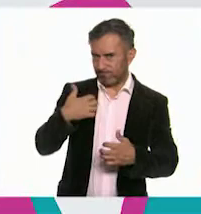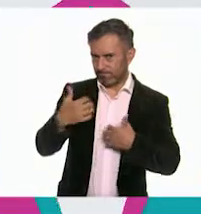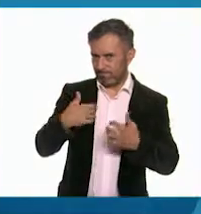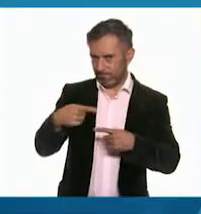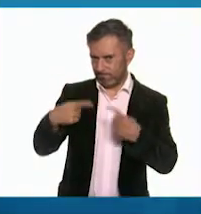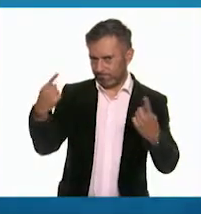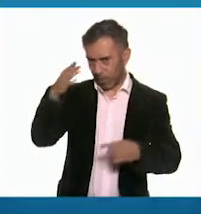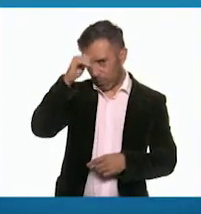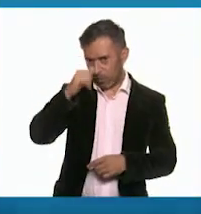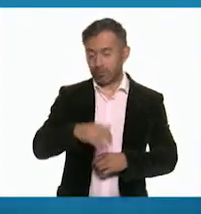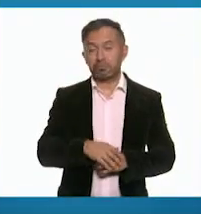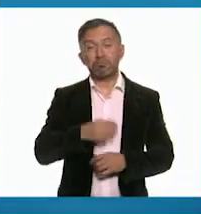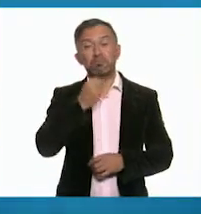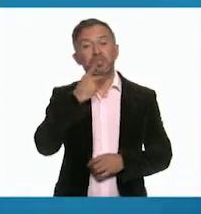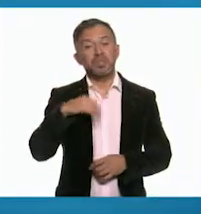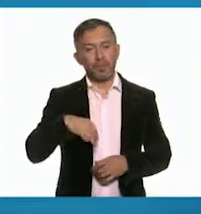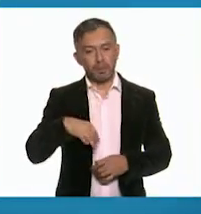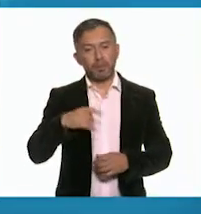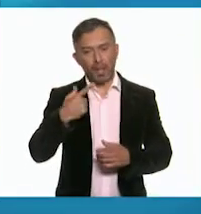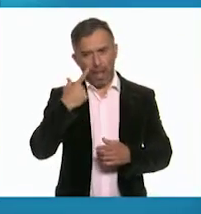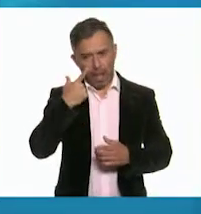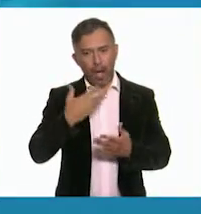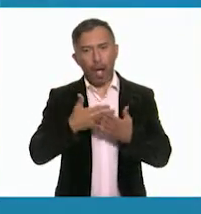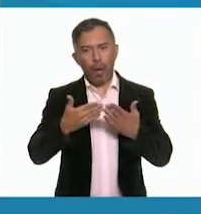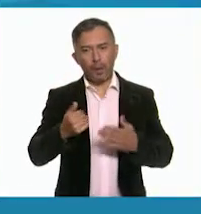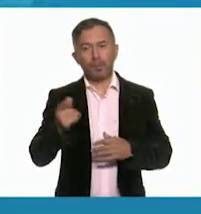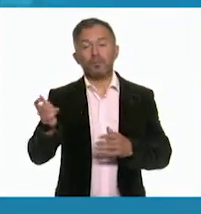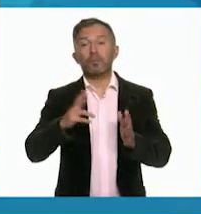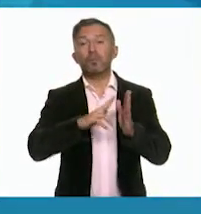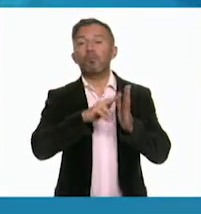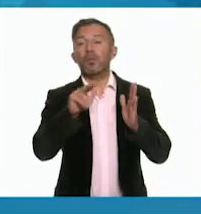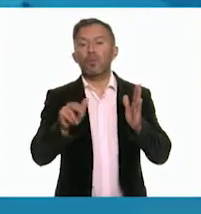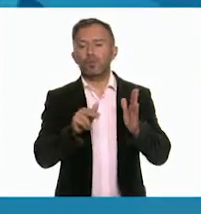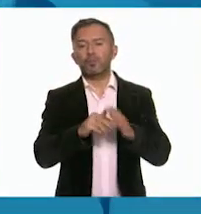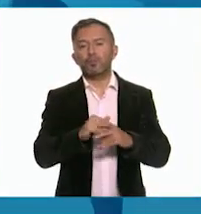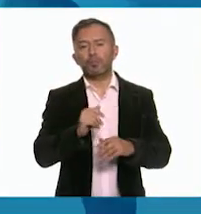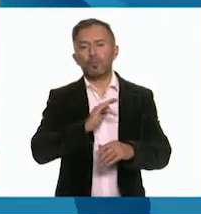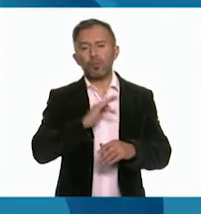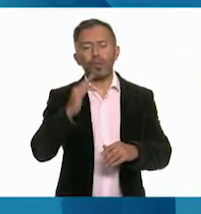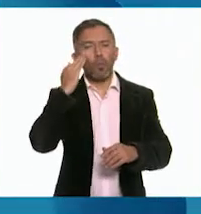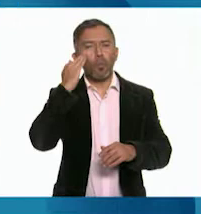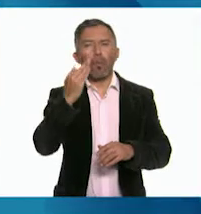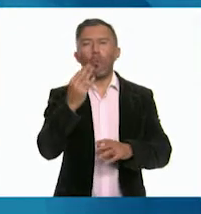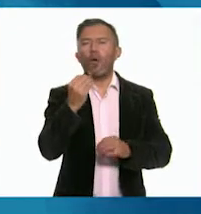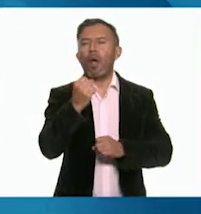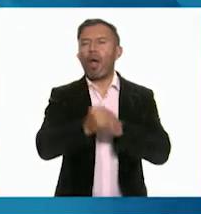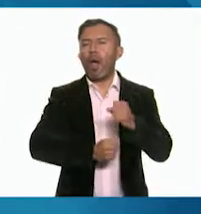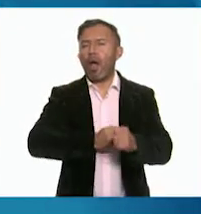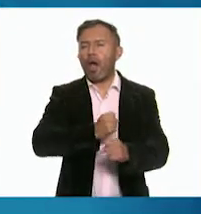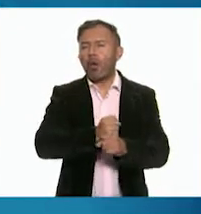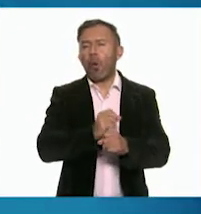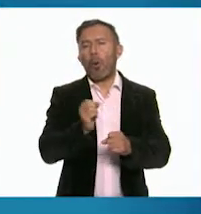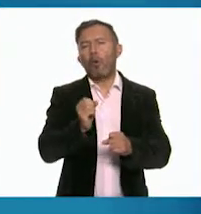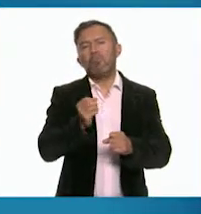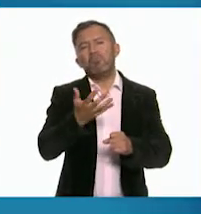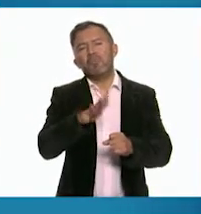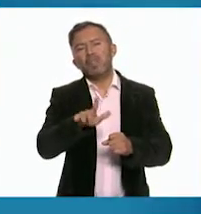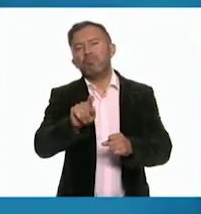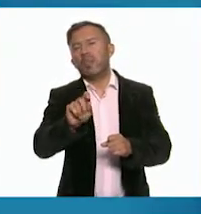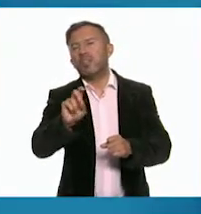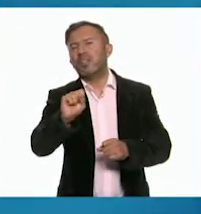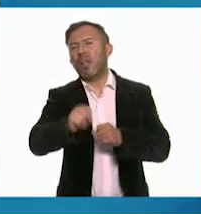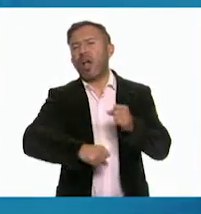retratos pictóricos de Miguel Hidalgo. Todos fueron pintados años o hasta décadas después y por artistas que no